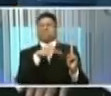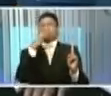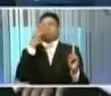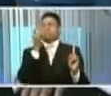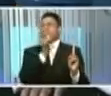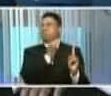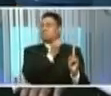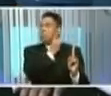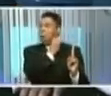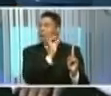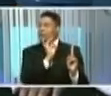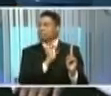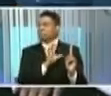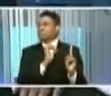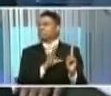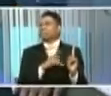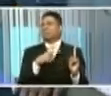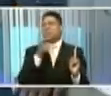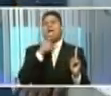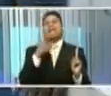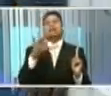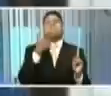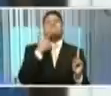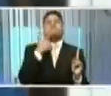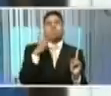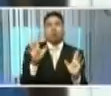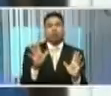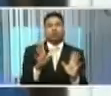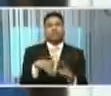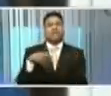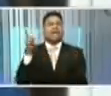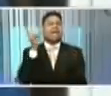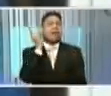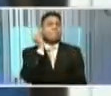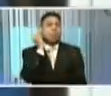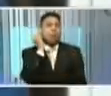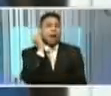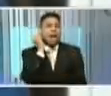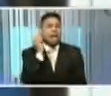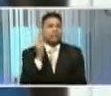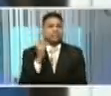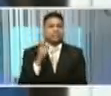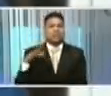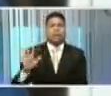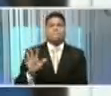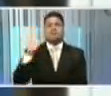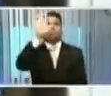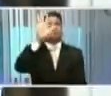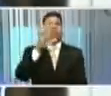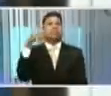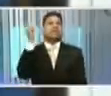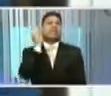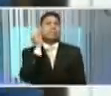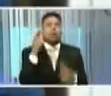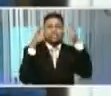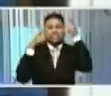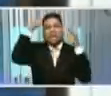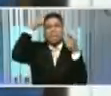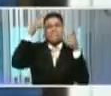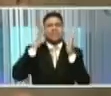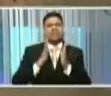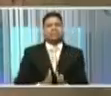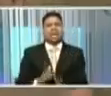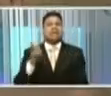No hay cosa más hermosa que la mujer patriota, la mujer bolivariana, la mujer chavista, la mujer